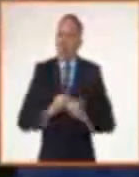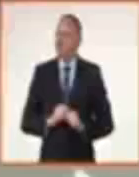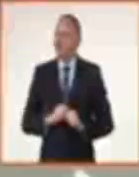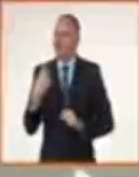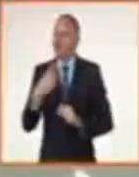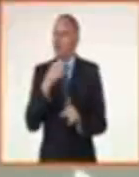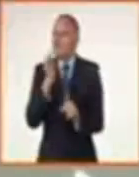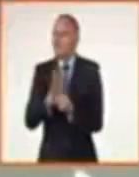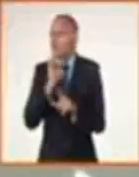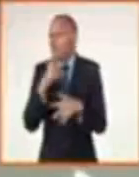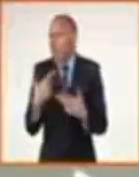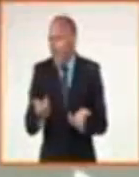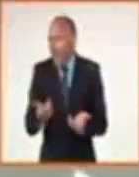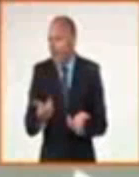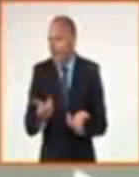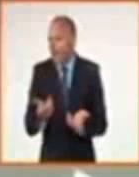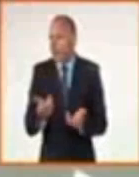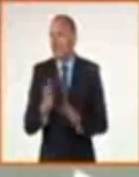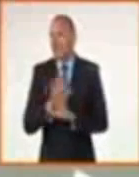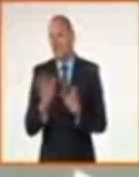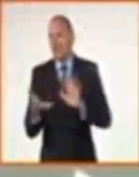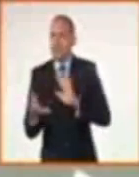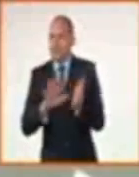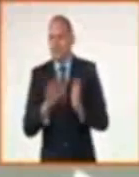un parte básico de